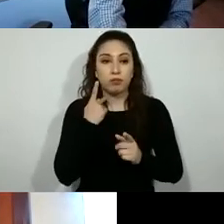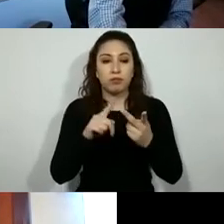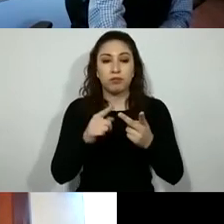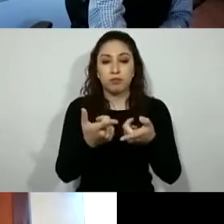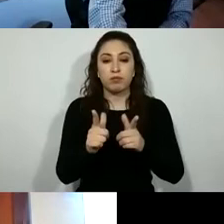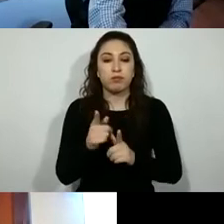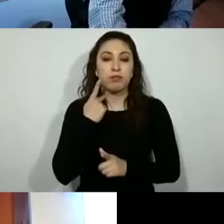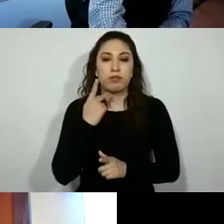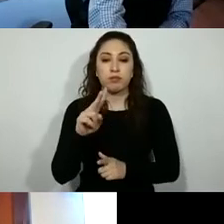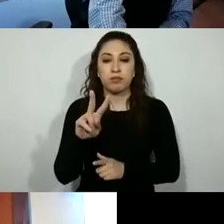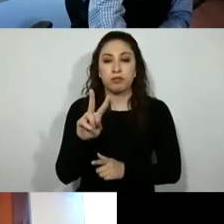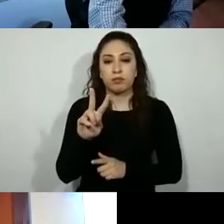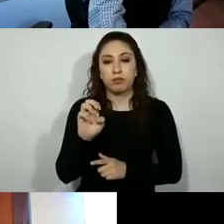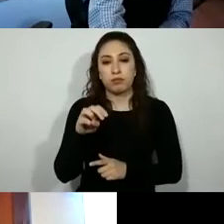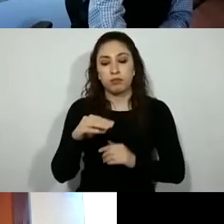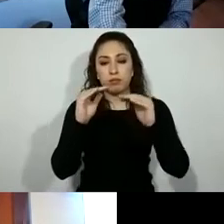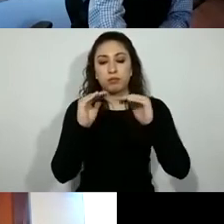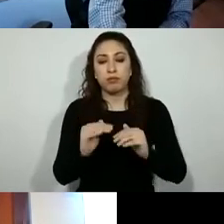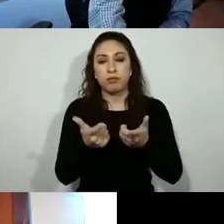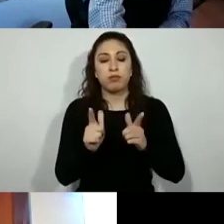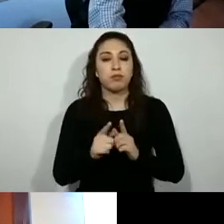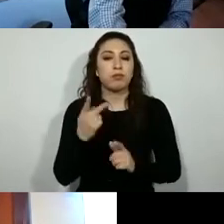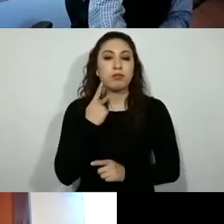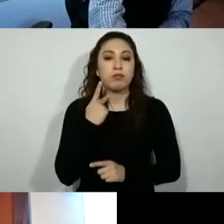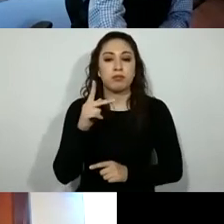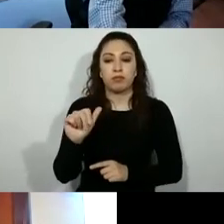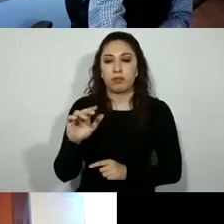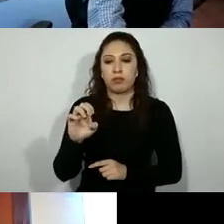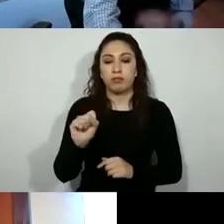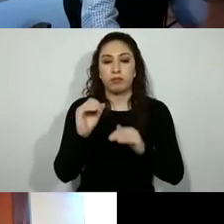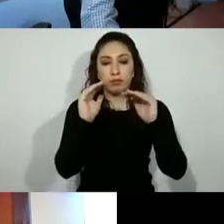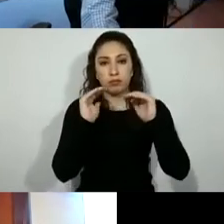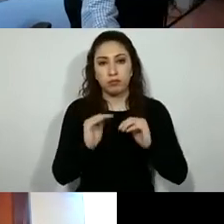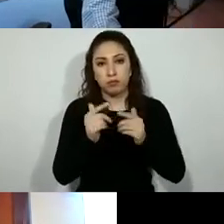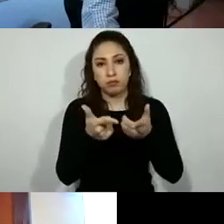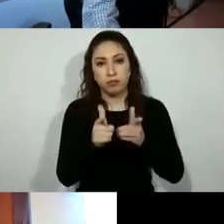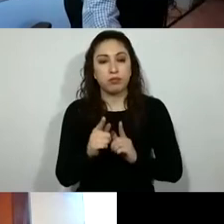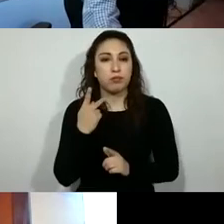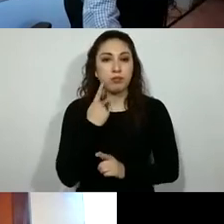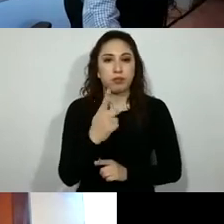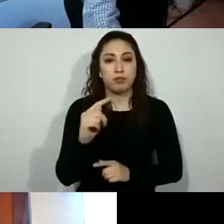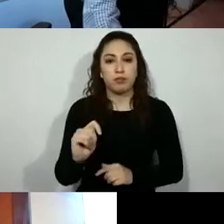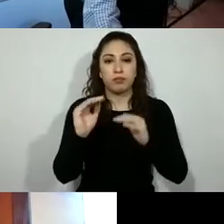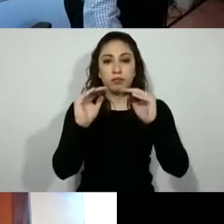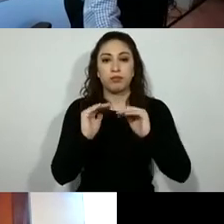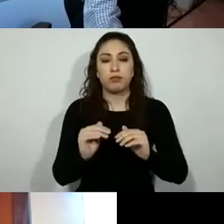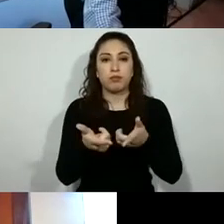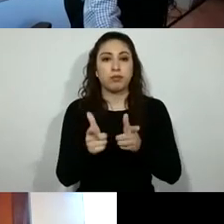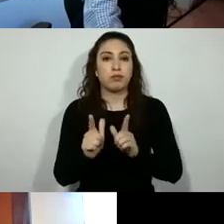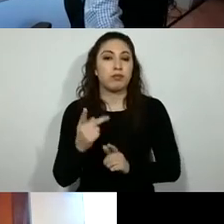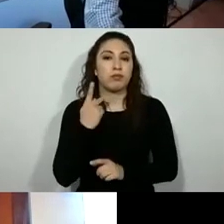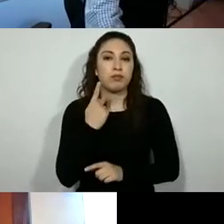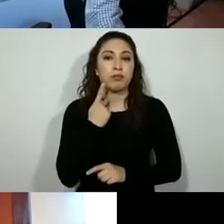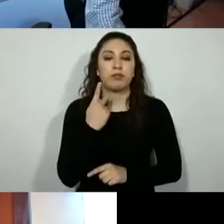de México. 3. Asociación Parlamentaria Encuentro Social. 4. Grupo Parlamentario del Trabajo. 5. Grupo Parlamentario del